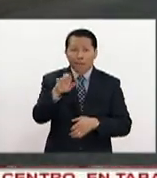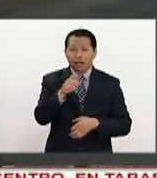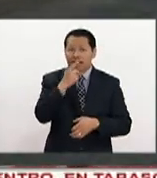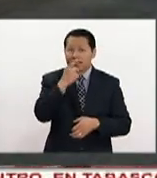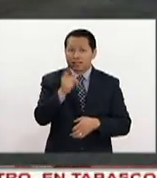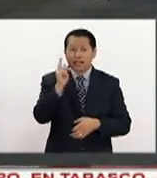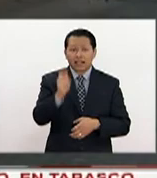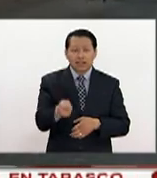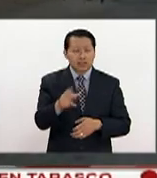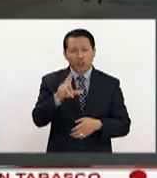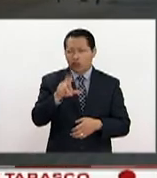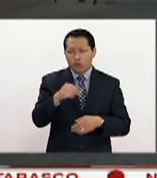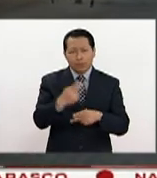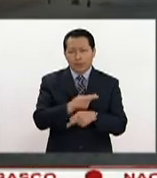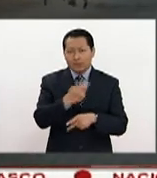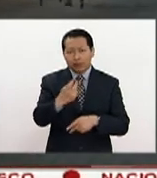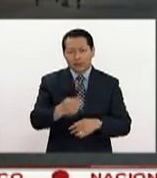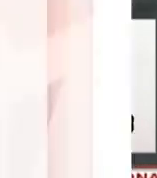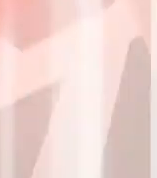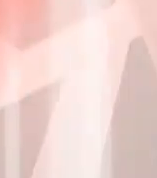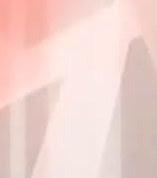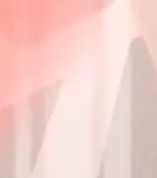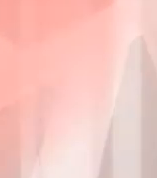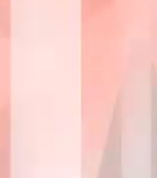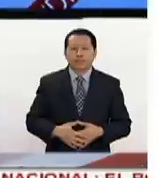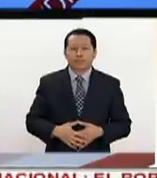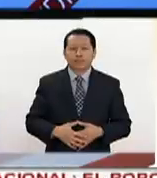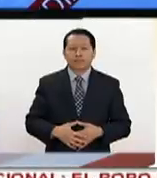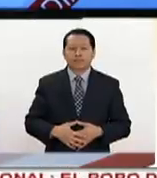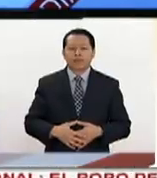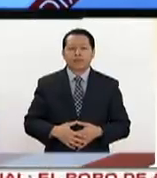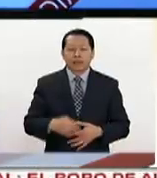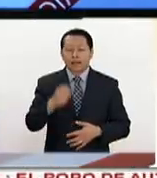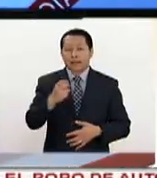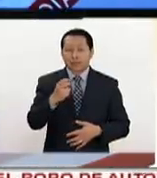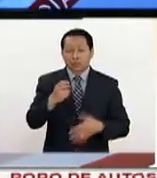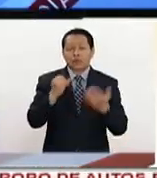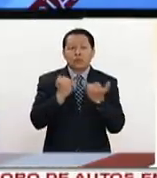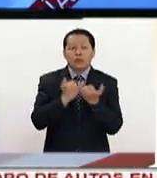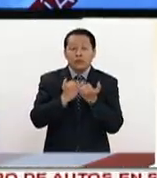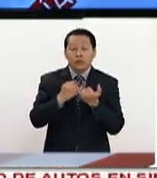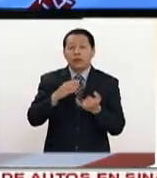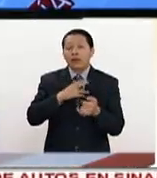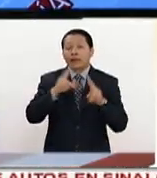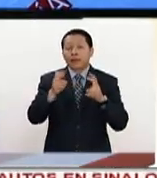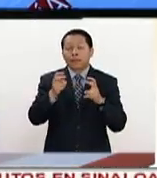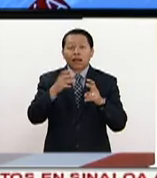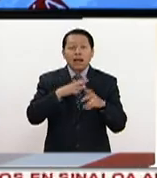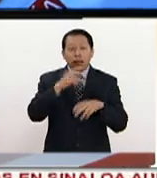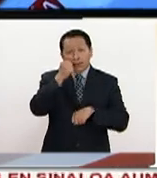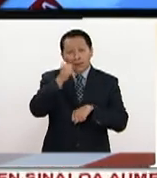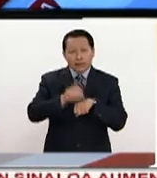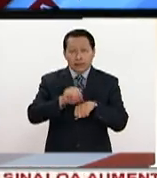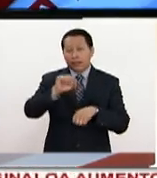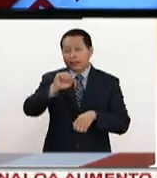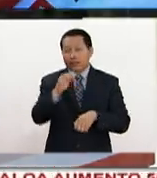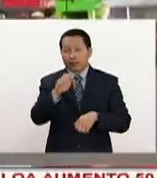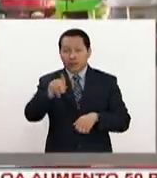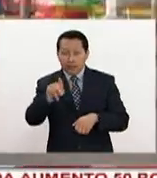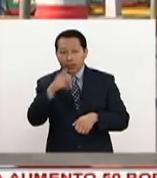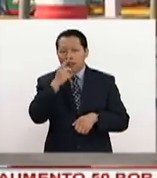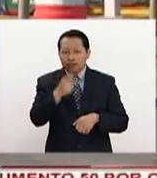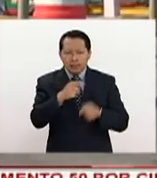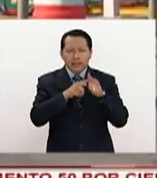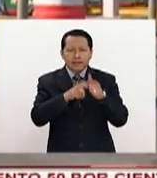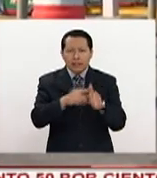esto no está ocurriendo. Así es, Pati, y en más de este tema, la Secretaría de Hacienda aseguró que continuará